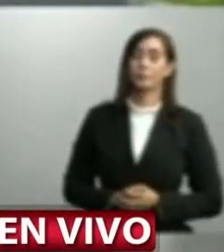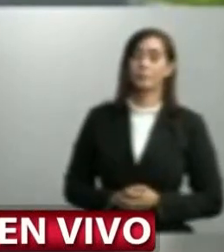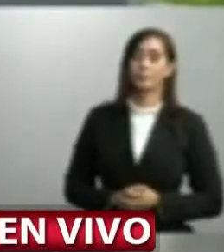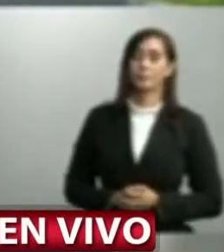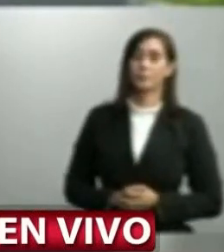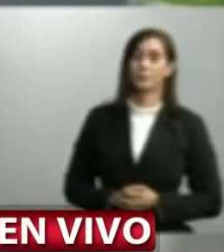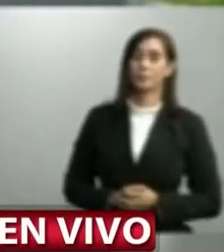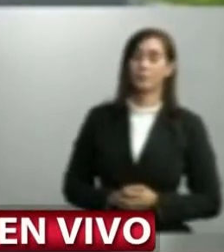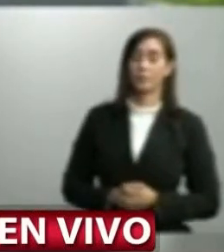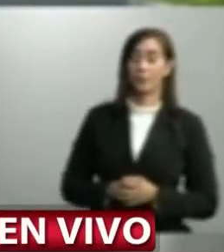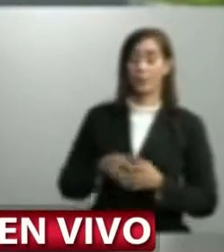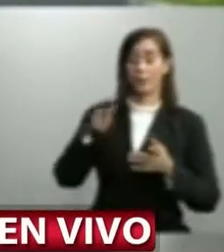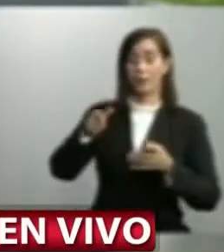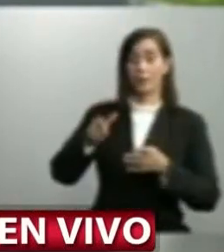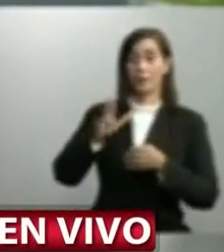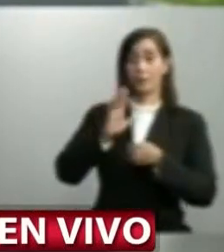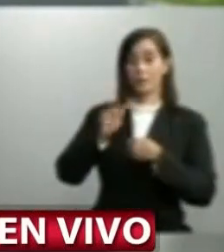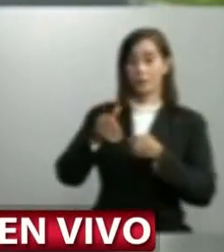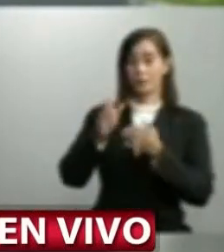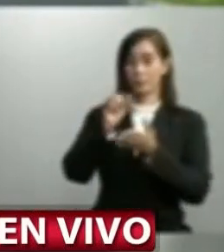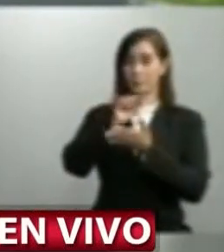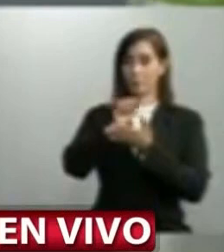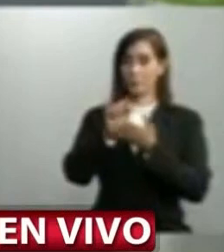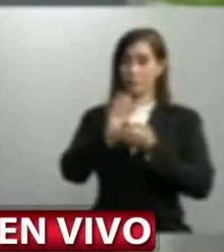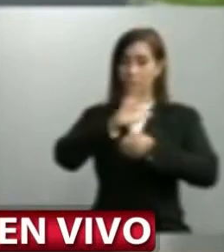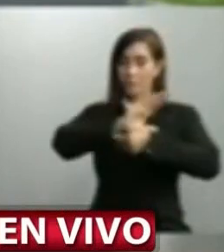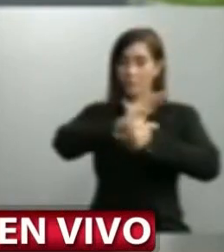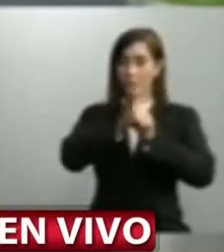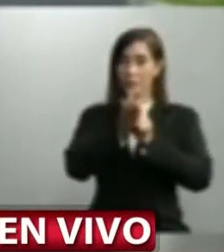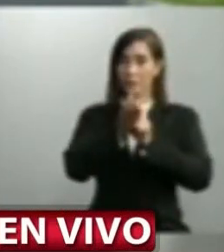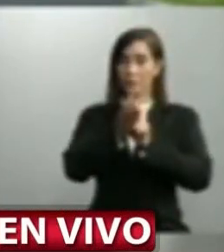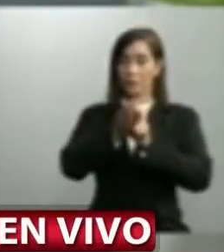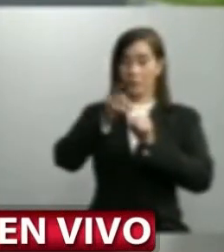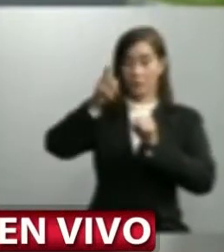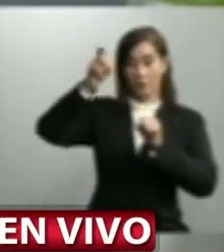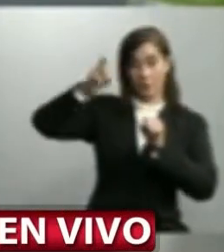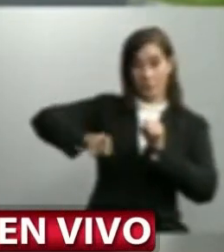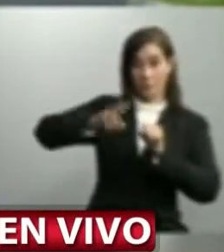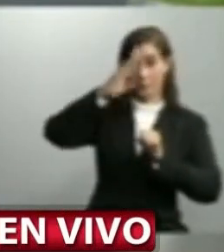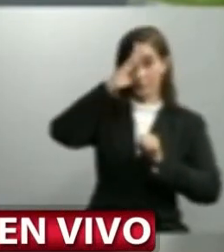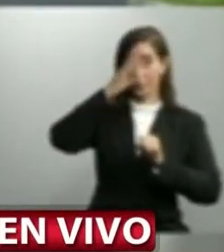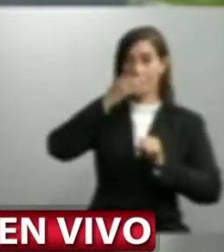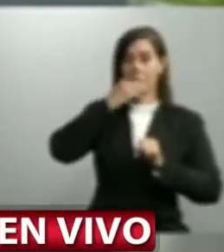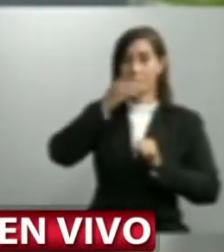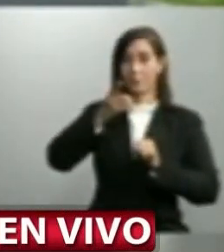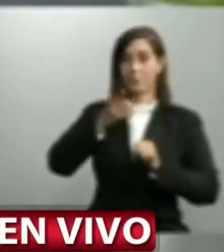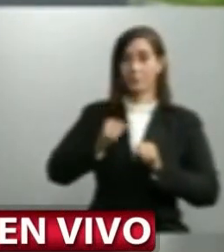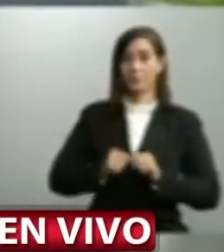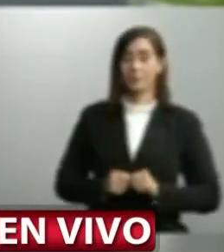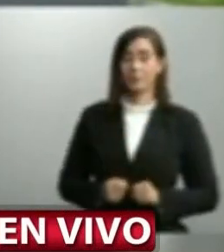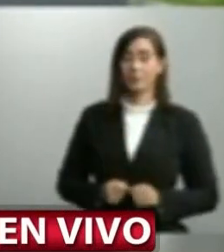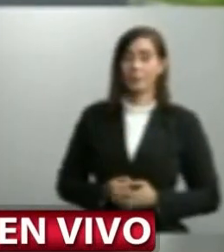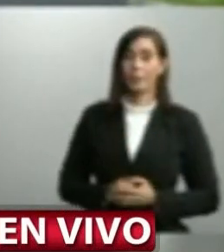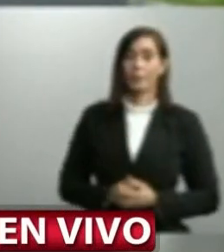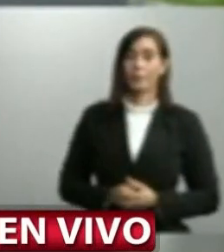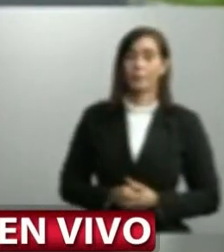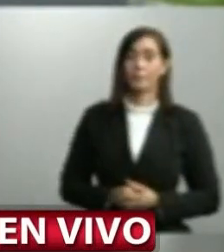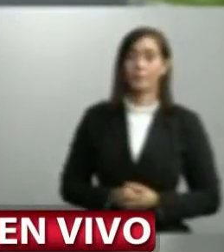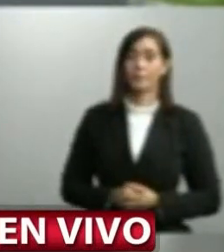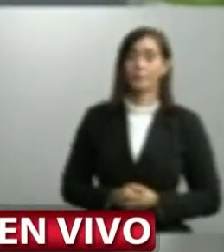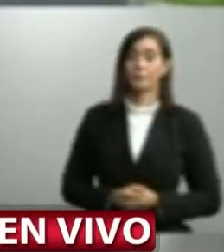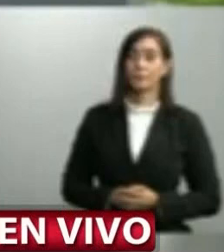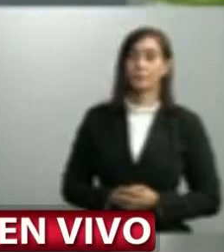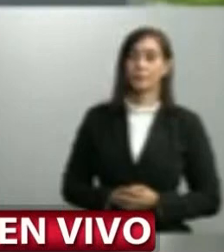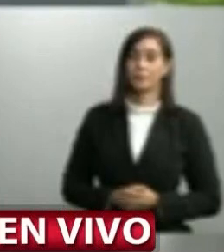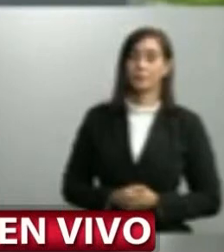social que el COVID-19 le ha impuesto a la República Dominicana. Sí, la segunda parte